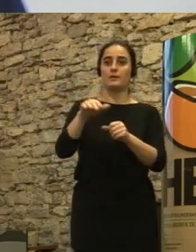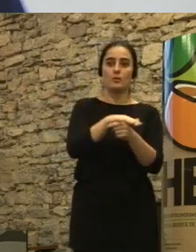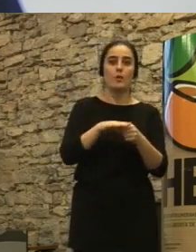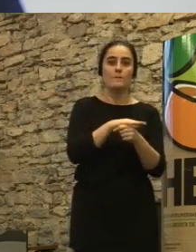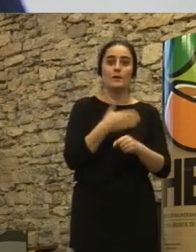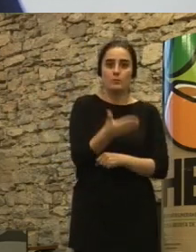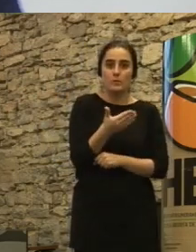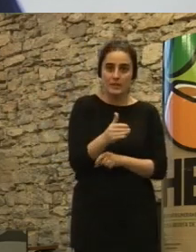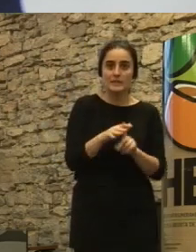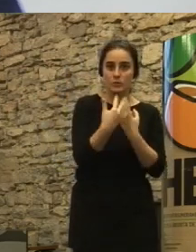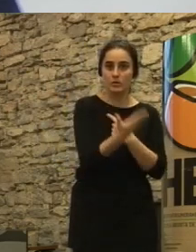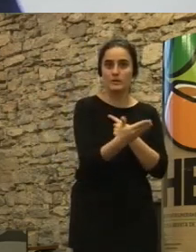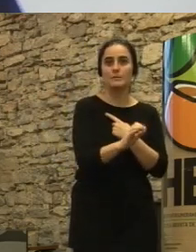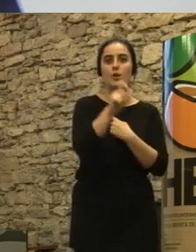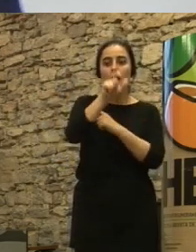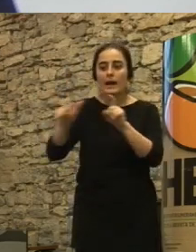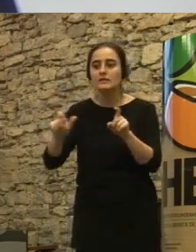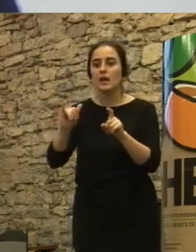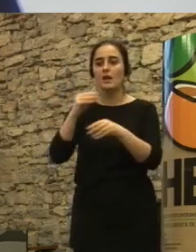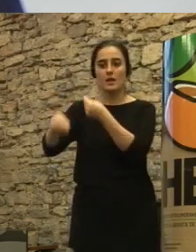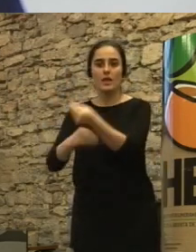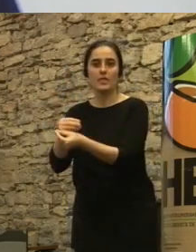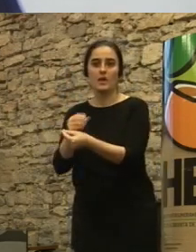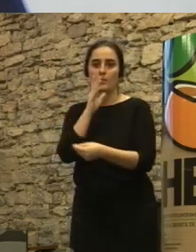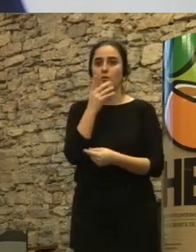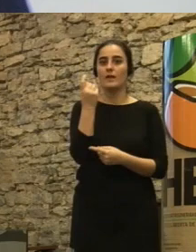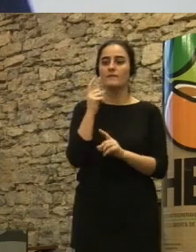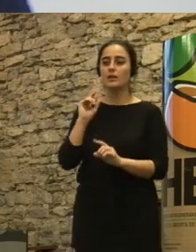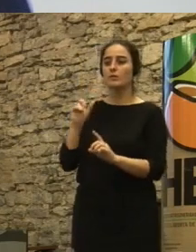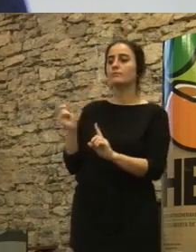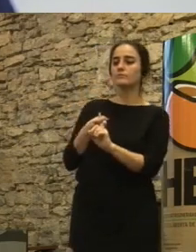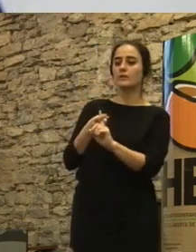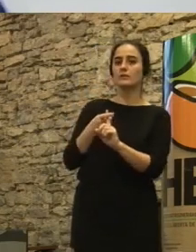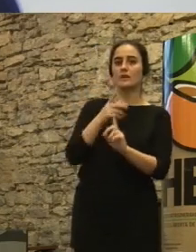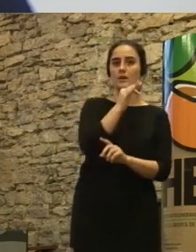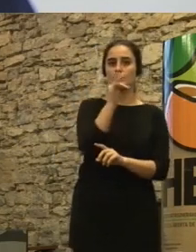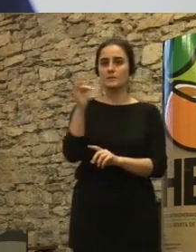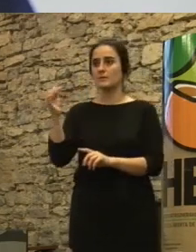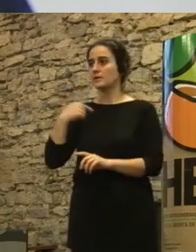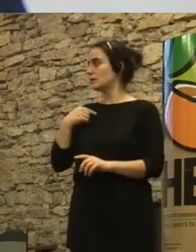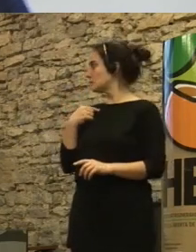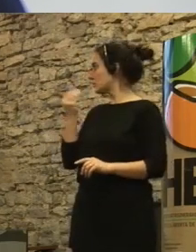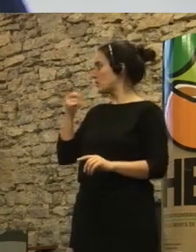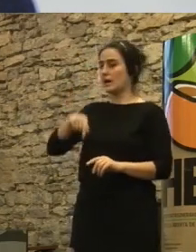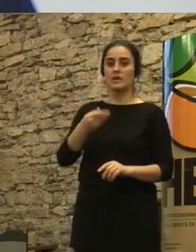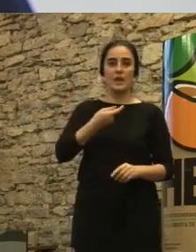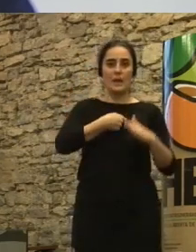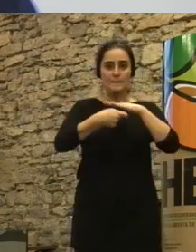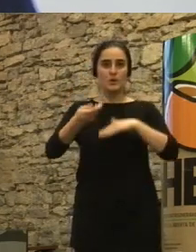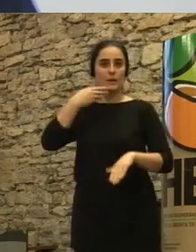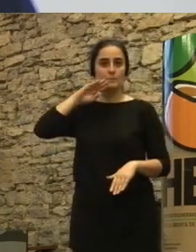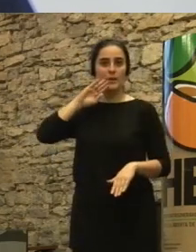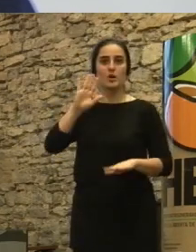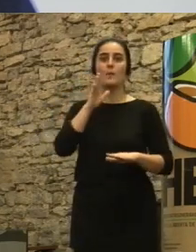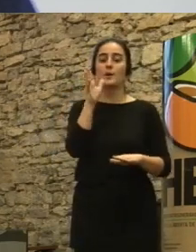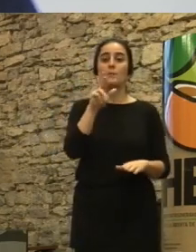me cuenta, pero siempre hay gente que hace cosas. E identificar eso y sumarse me parece importante. Yo estoy aquí con los ojos llorosos, que creo que me voy a empadronar en Vitoria, pero no para la